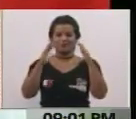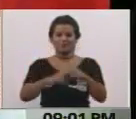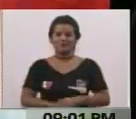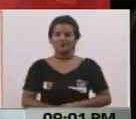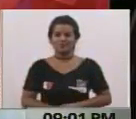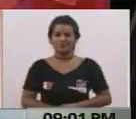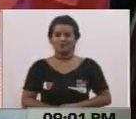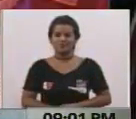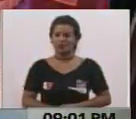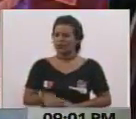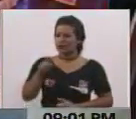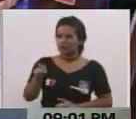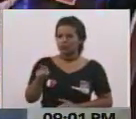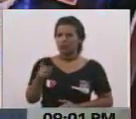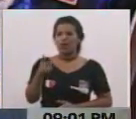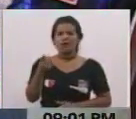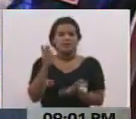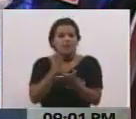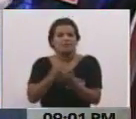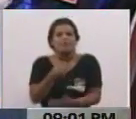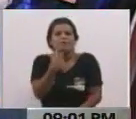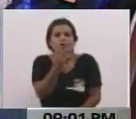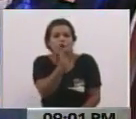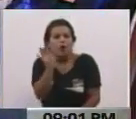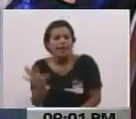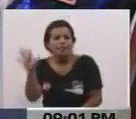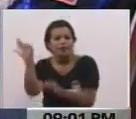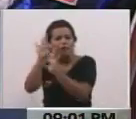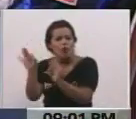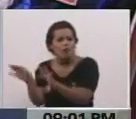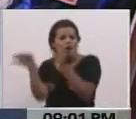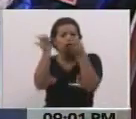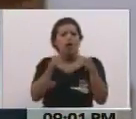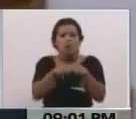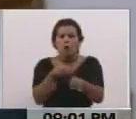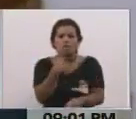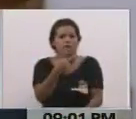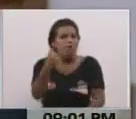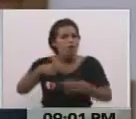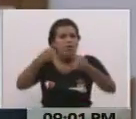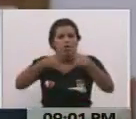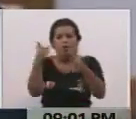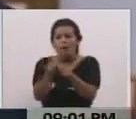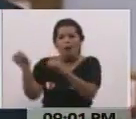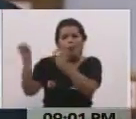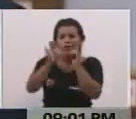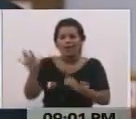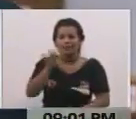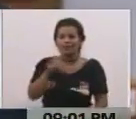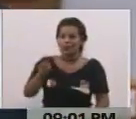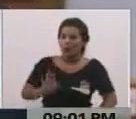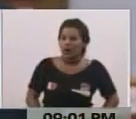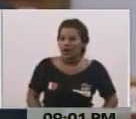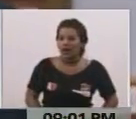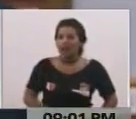¿Cómo haces para cultivar el oriental? Seguí hablando de... Se me nota. Sí, claro, vienes hablando muy buen oriental,